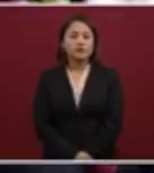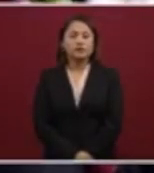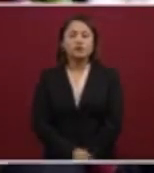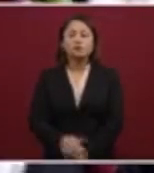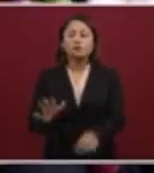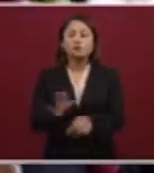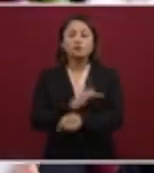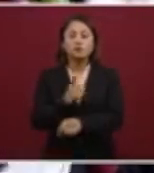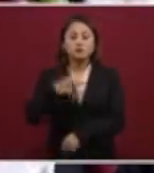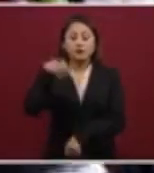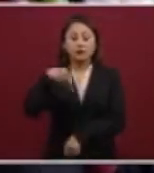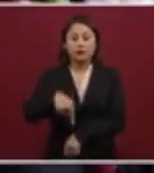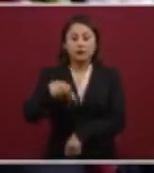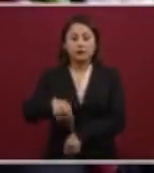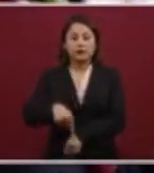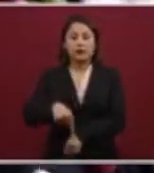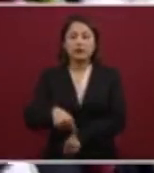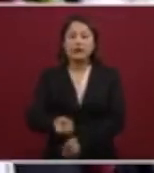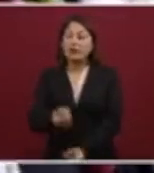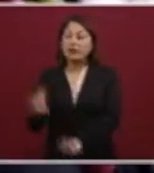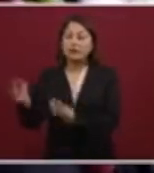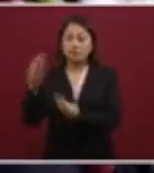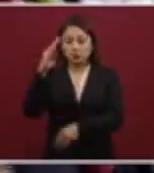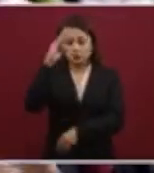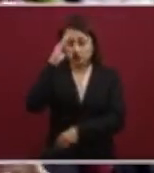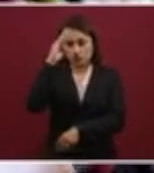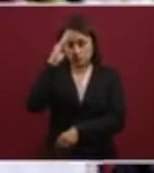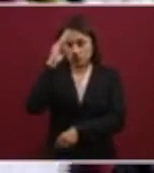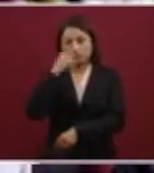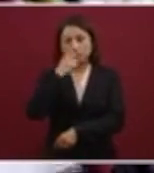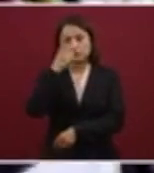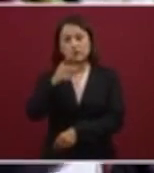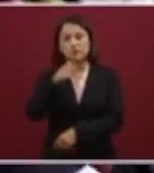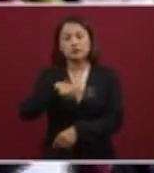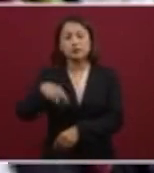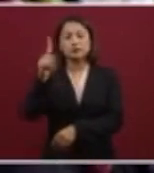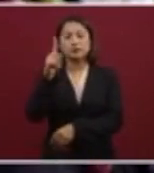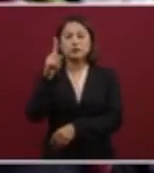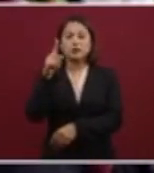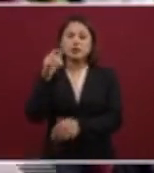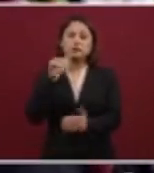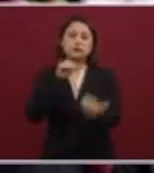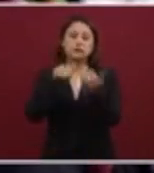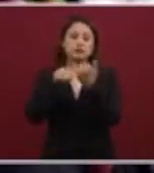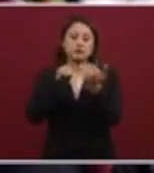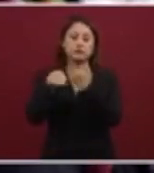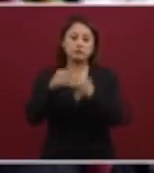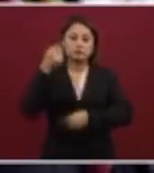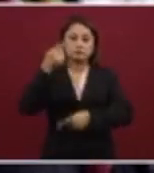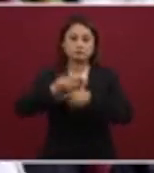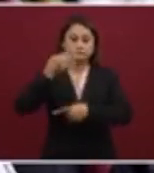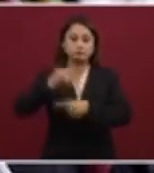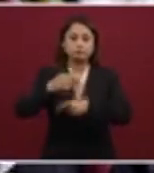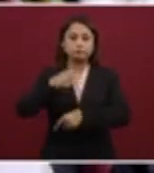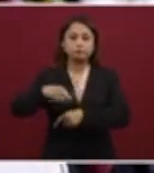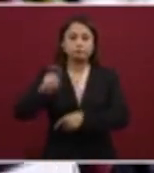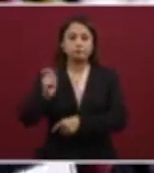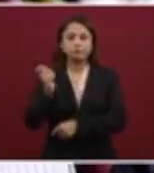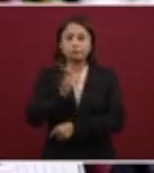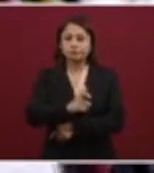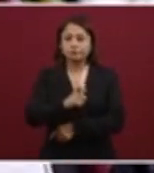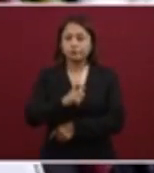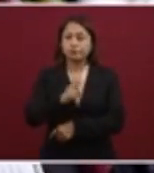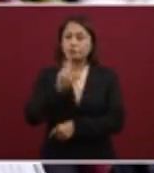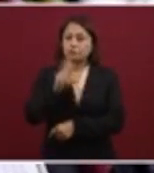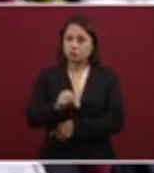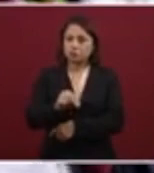es una pérdida para el erario público, el hecho de que no se cobren en las casetas de peaje. ¿Qué se ha hecho, presidente, para